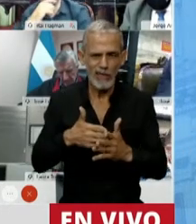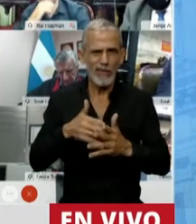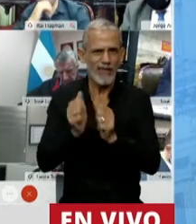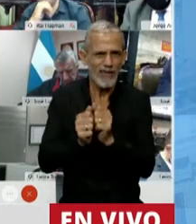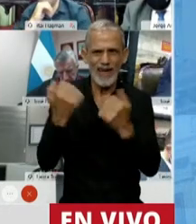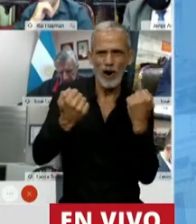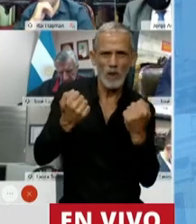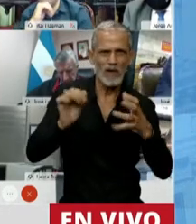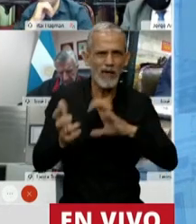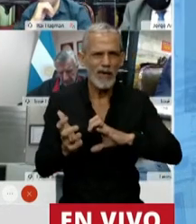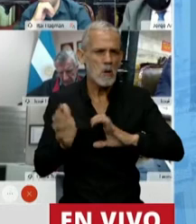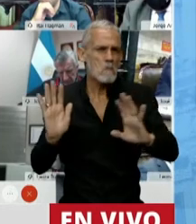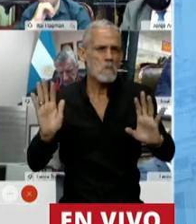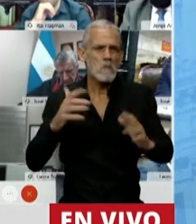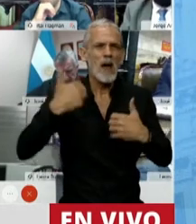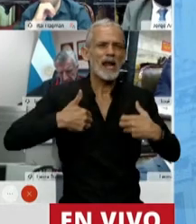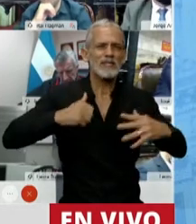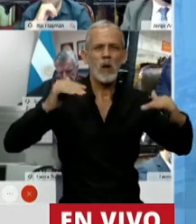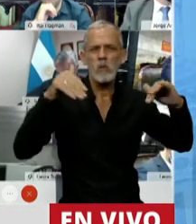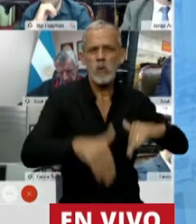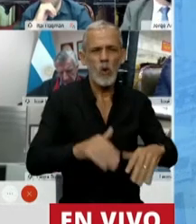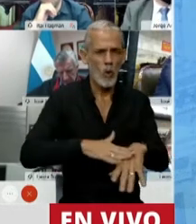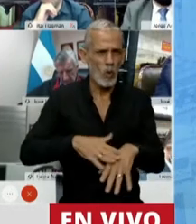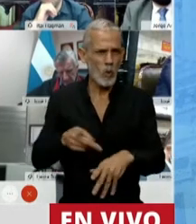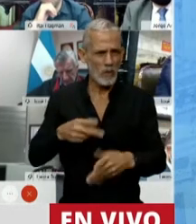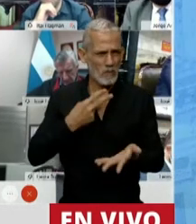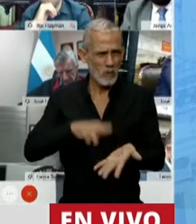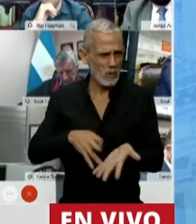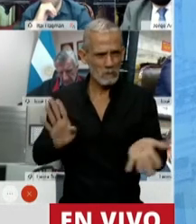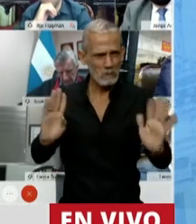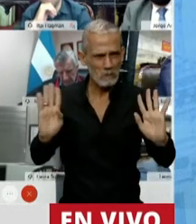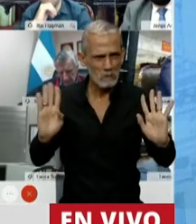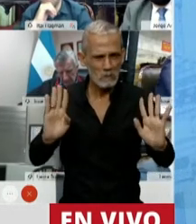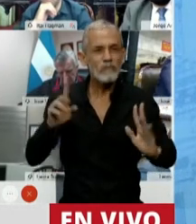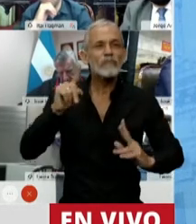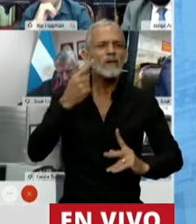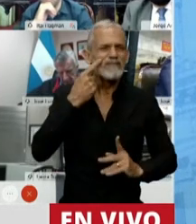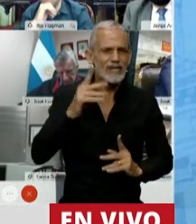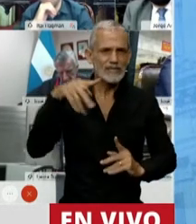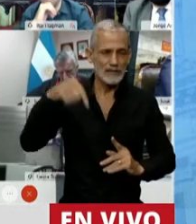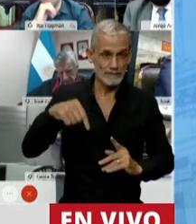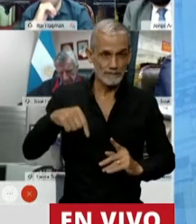va a producir a una Argentina. En definitiva, señor presidente, fíjese que